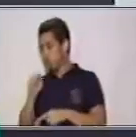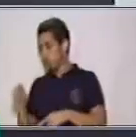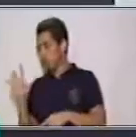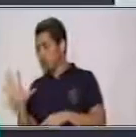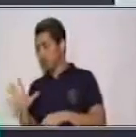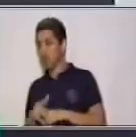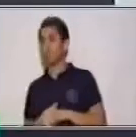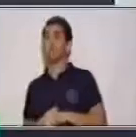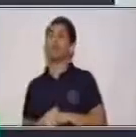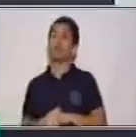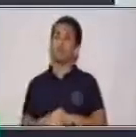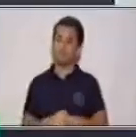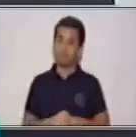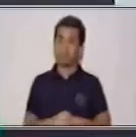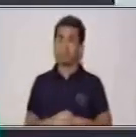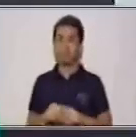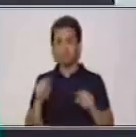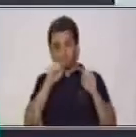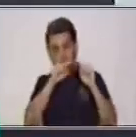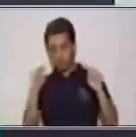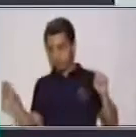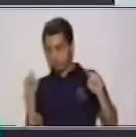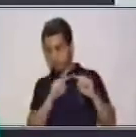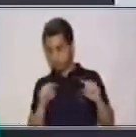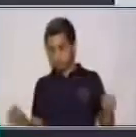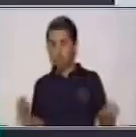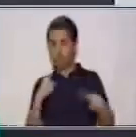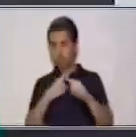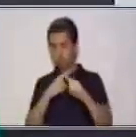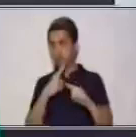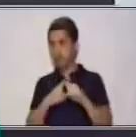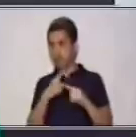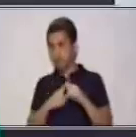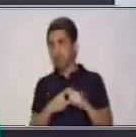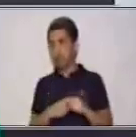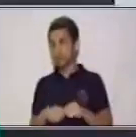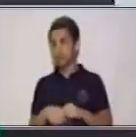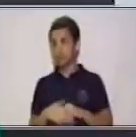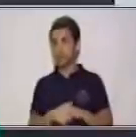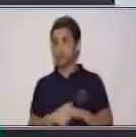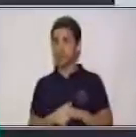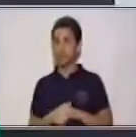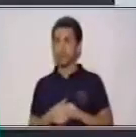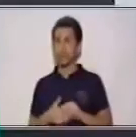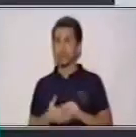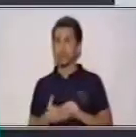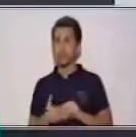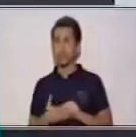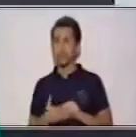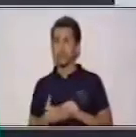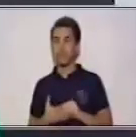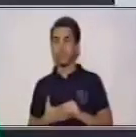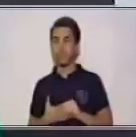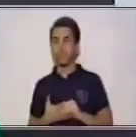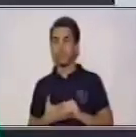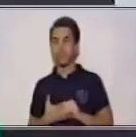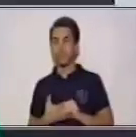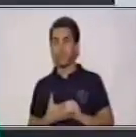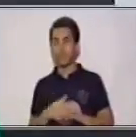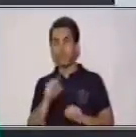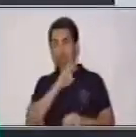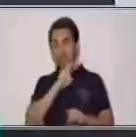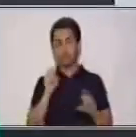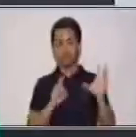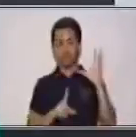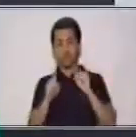a multiplicar lineal. Numerador por numerador, denominador por denominador, y entonces 211 por